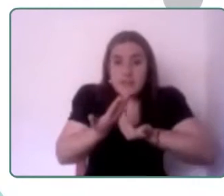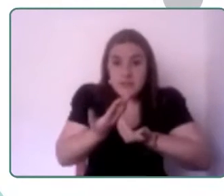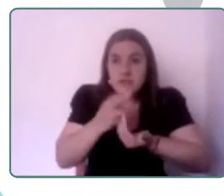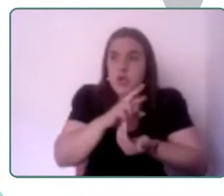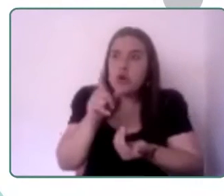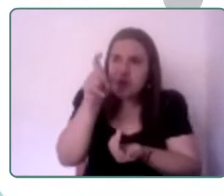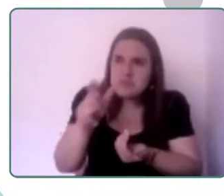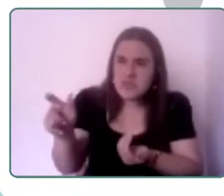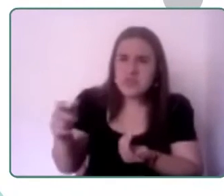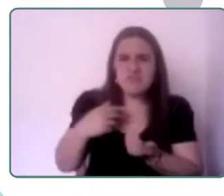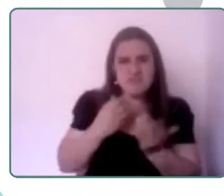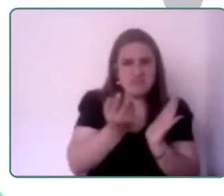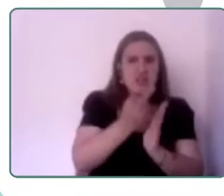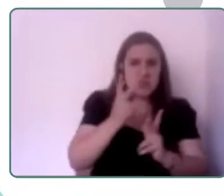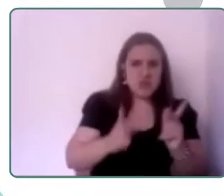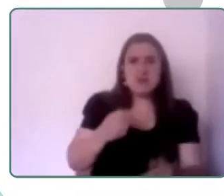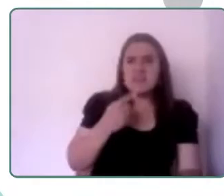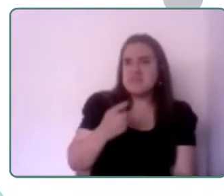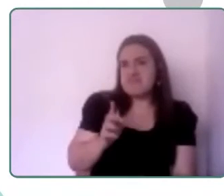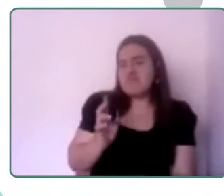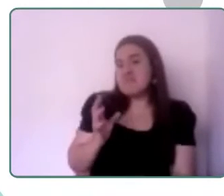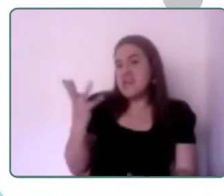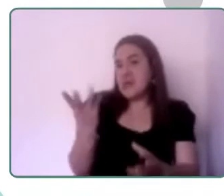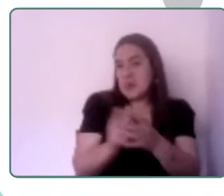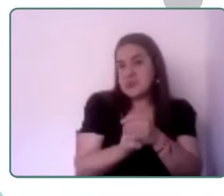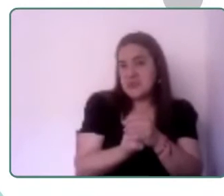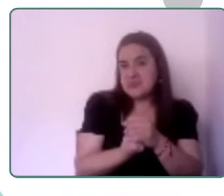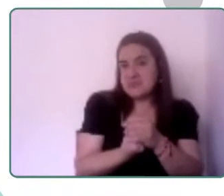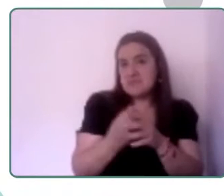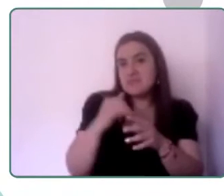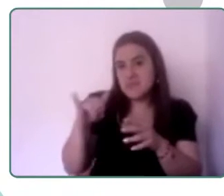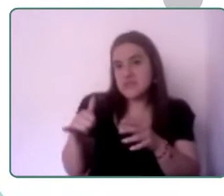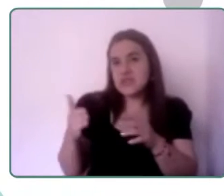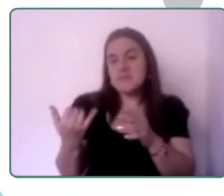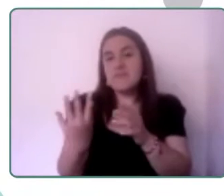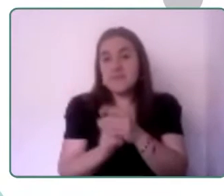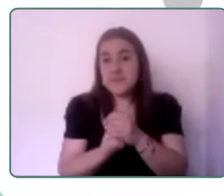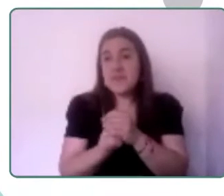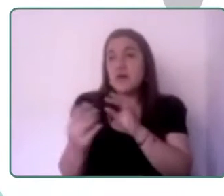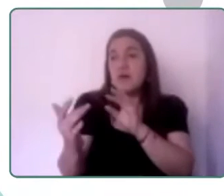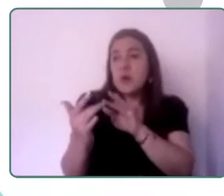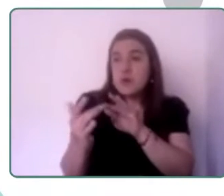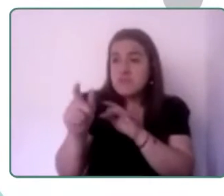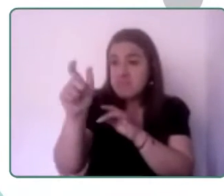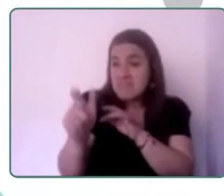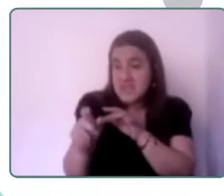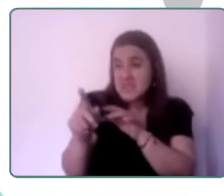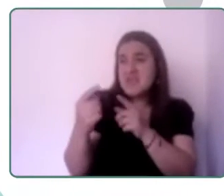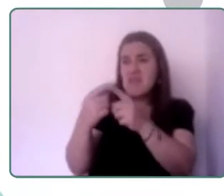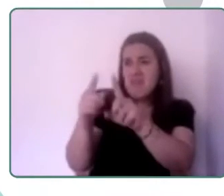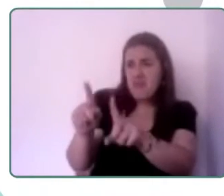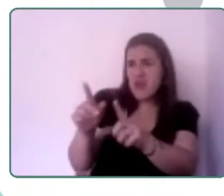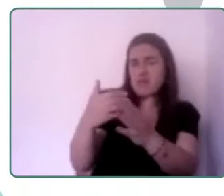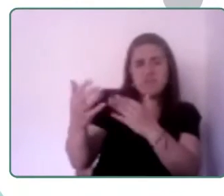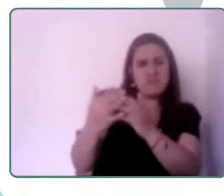los estudiantes tienden a ser inclusivos y cercanos a quienes consideran notablemente diferentes, y son muy pocos los